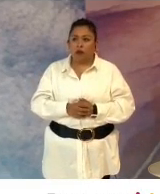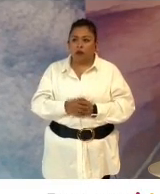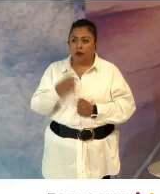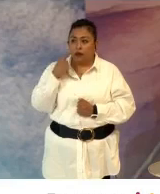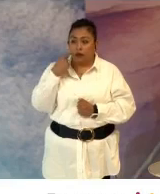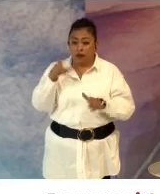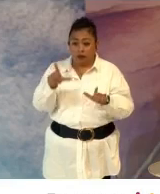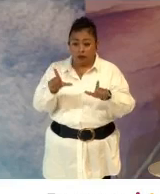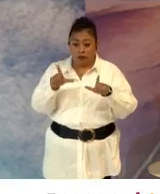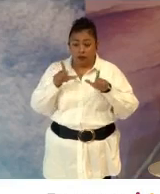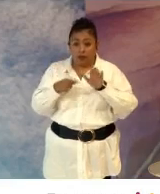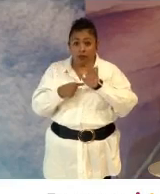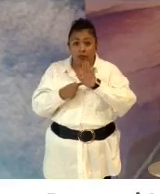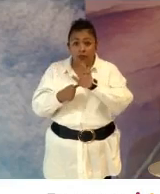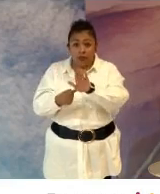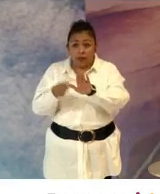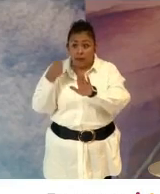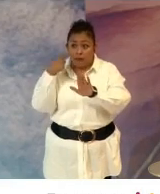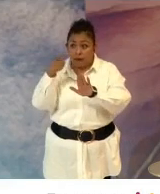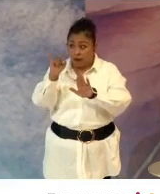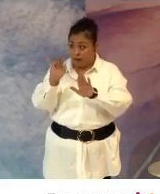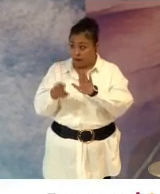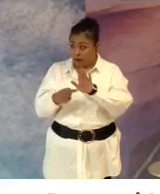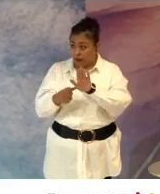hacia esta imagen